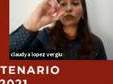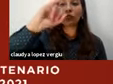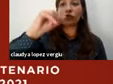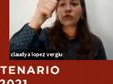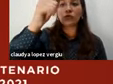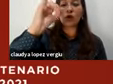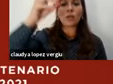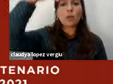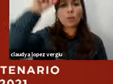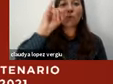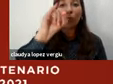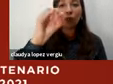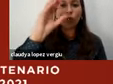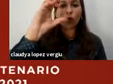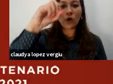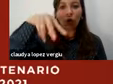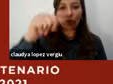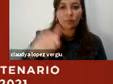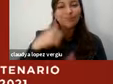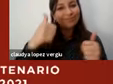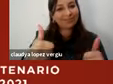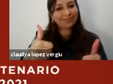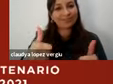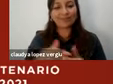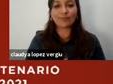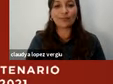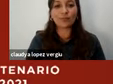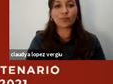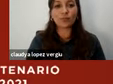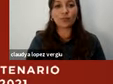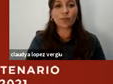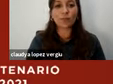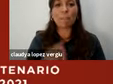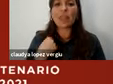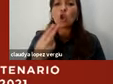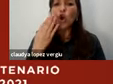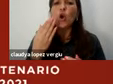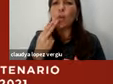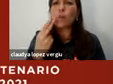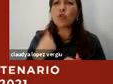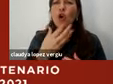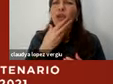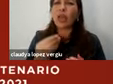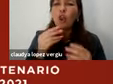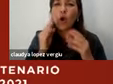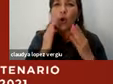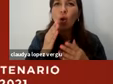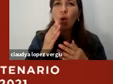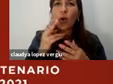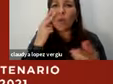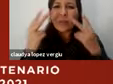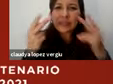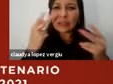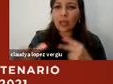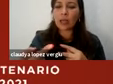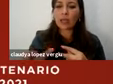Sí, gracias. Excelente, muy bien. Y si deseamos visitarlas a ustedes ahí en el distrito de Aguajún, en San